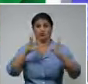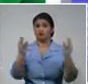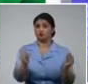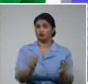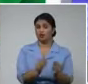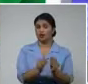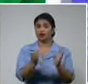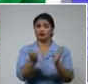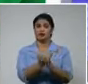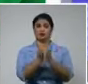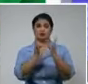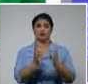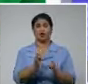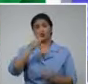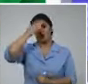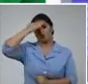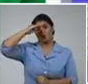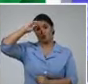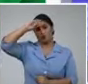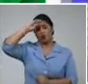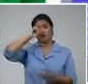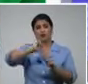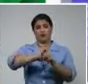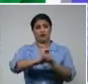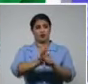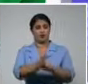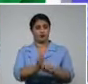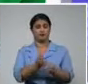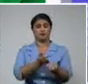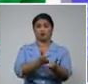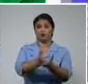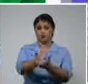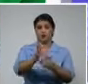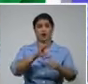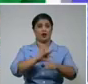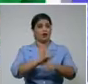la COVID-19. Activos una cifra elevada,